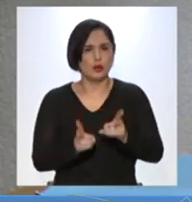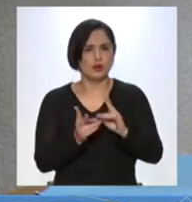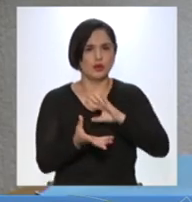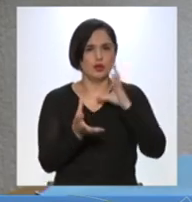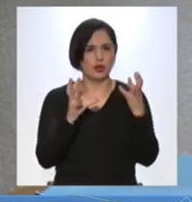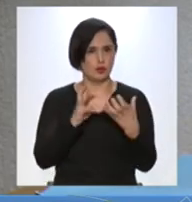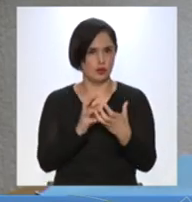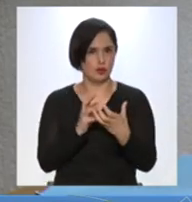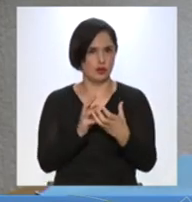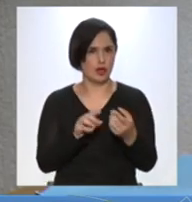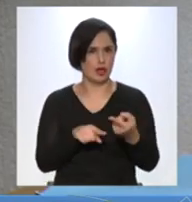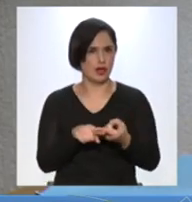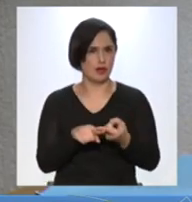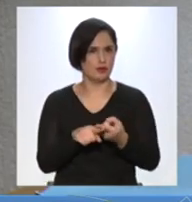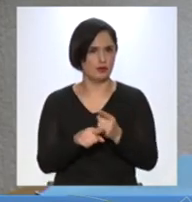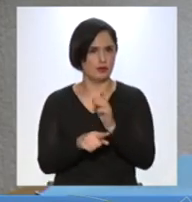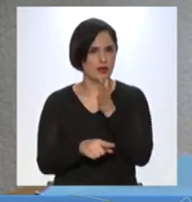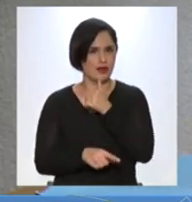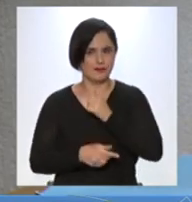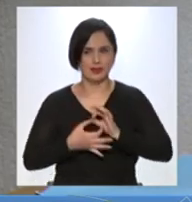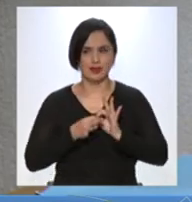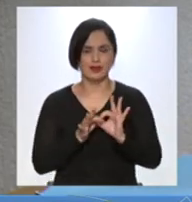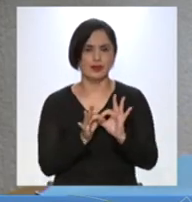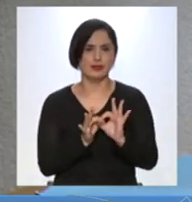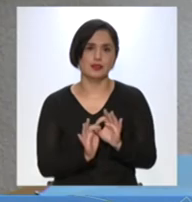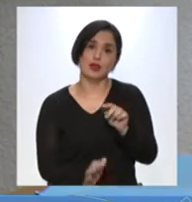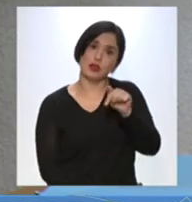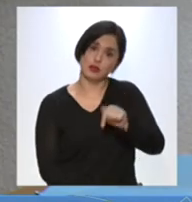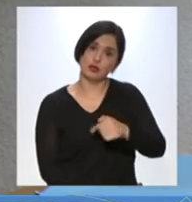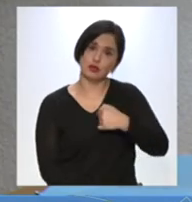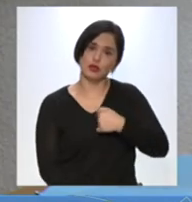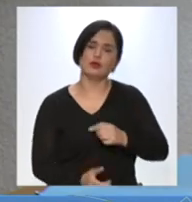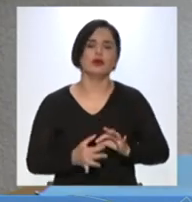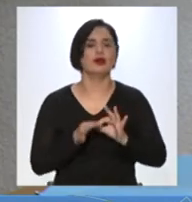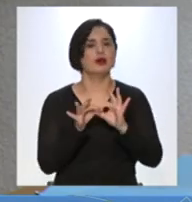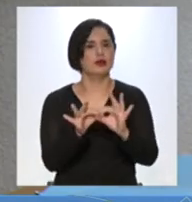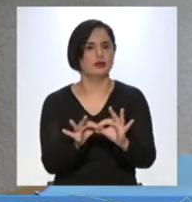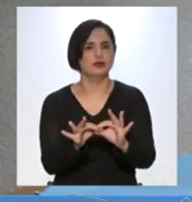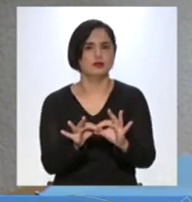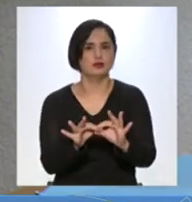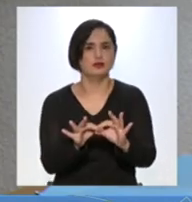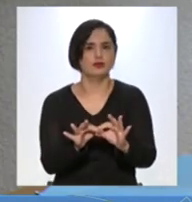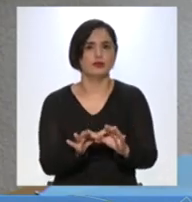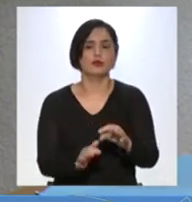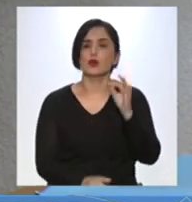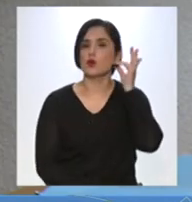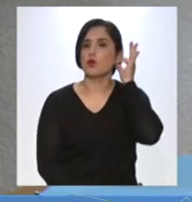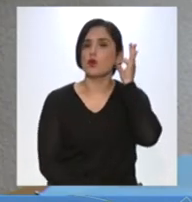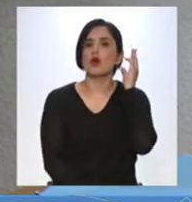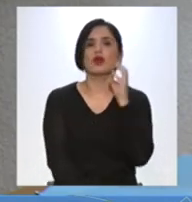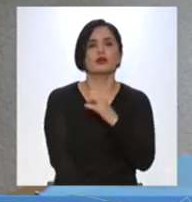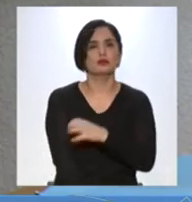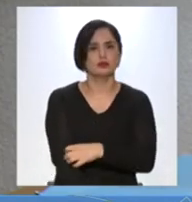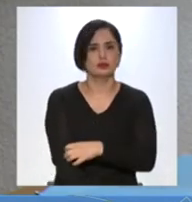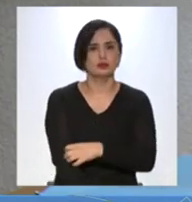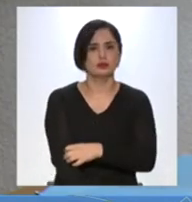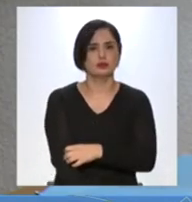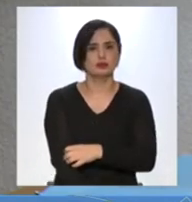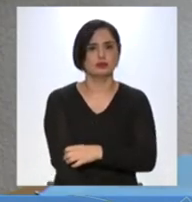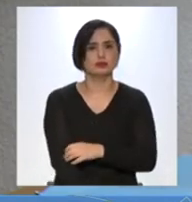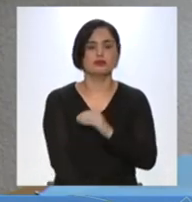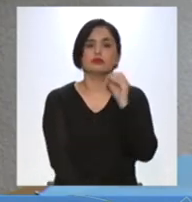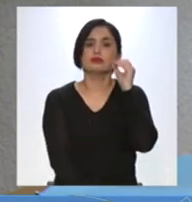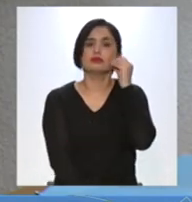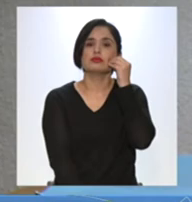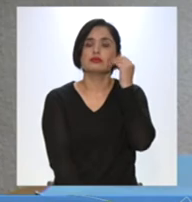es el exceso de gratitud. Y hoy me corresponde agradecer. Soy mujer de región, nieta de